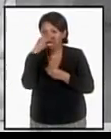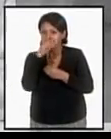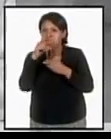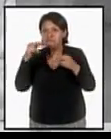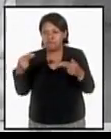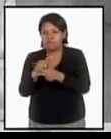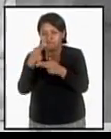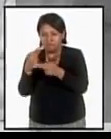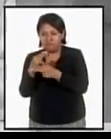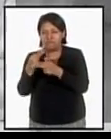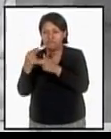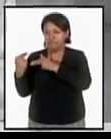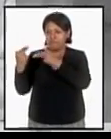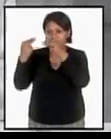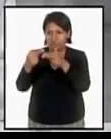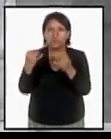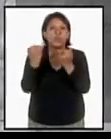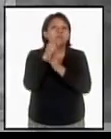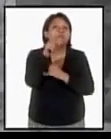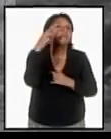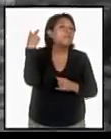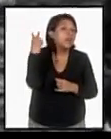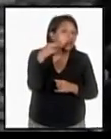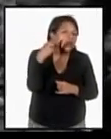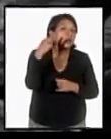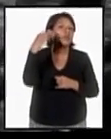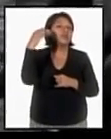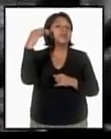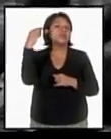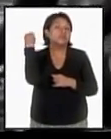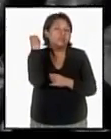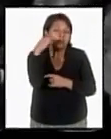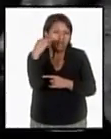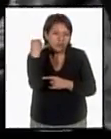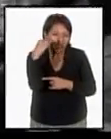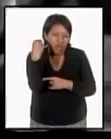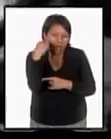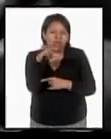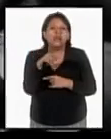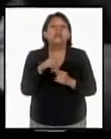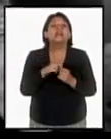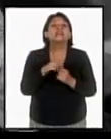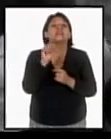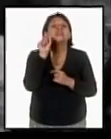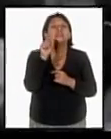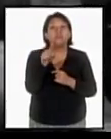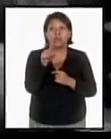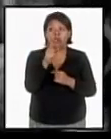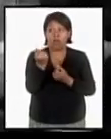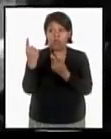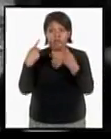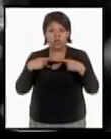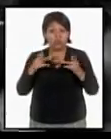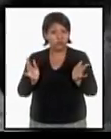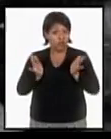Veracruz, también Michoacán, la tierra caliente de Michoacán, y para sorpresa de